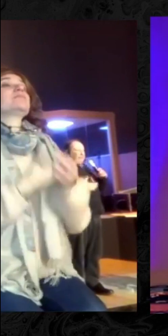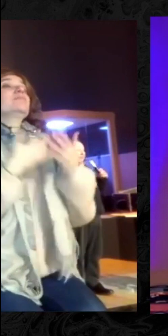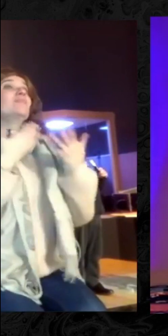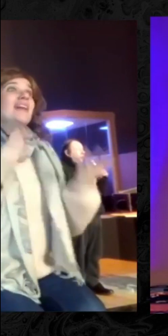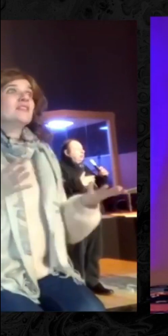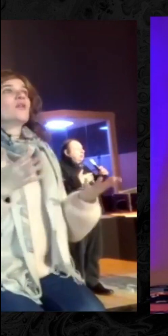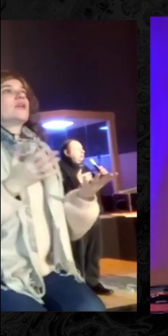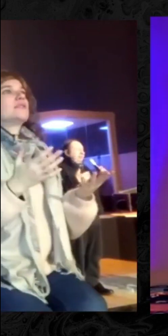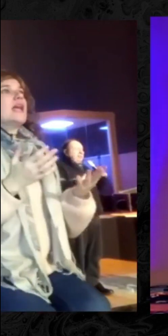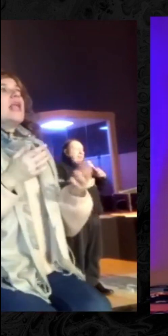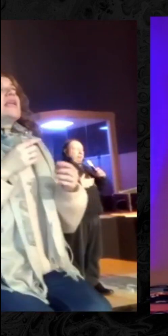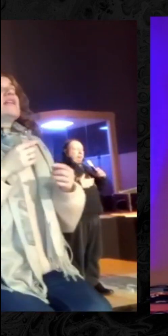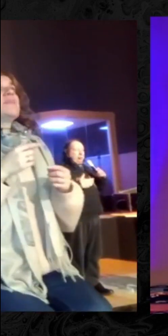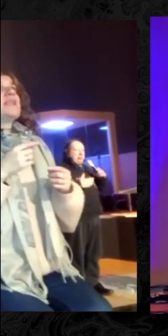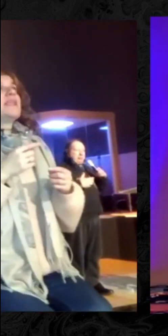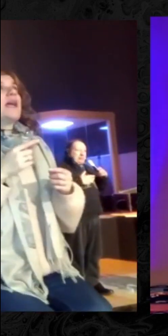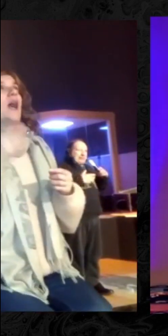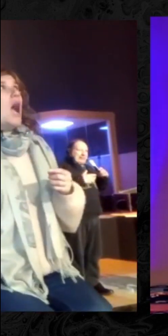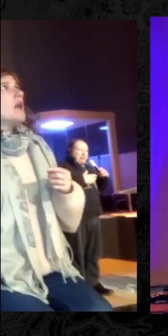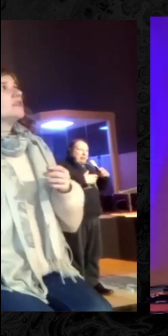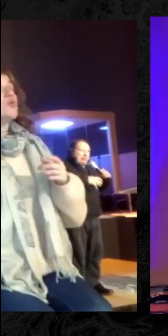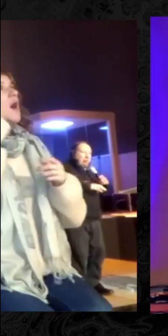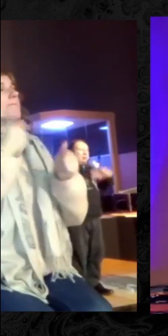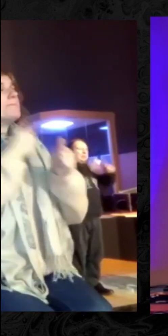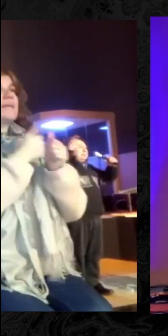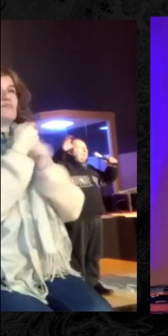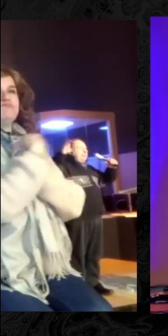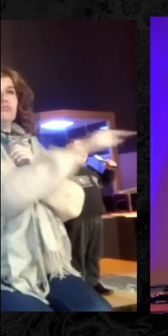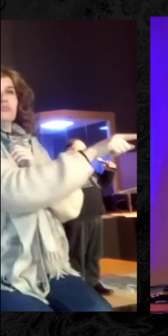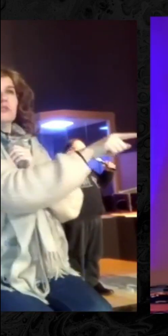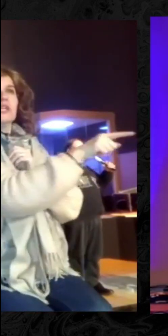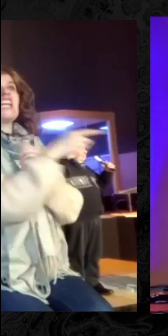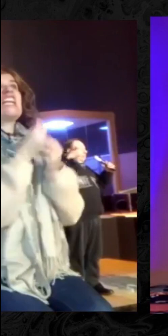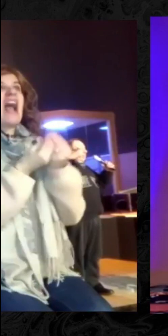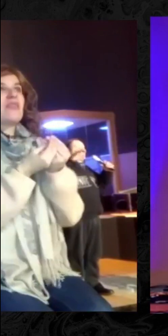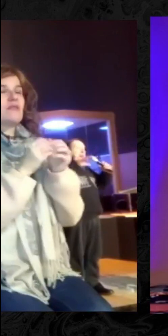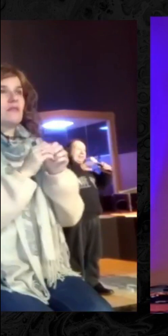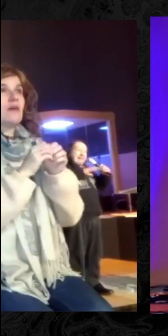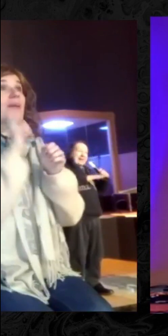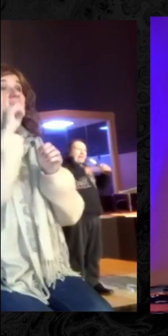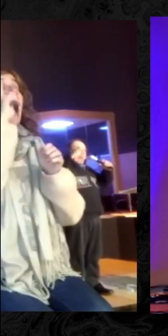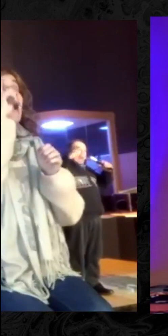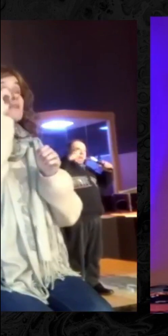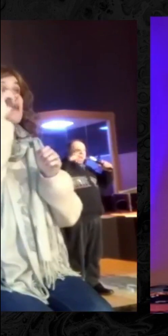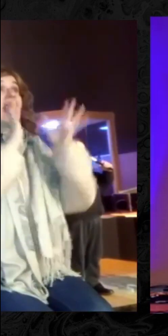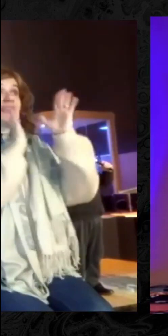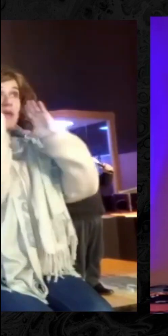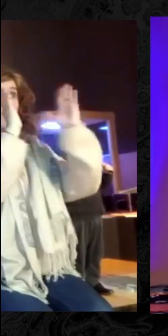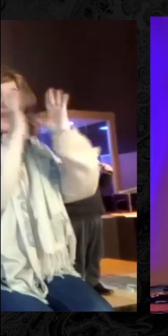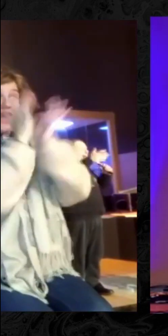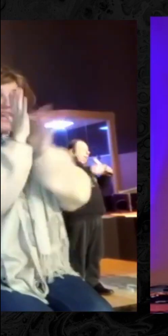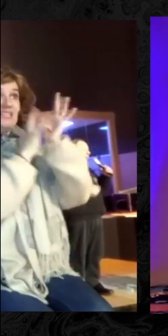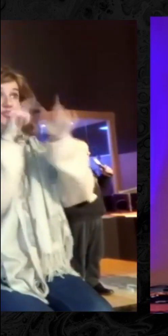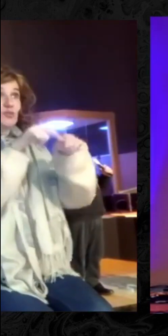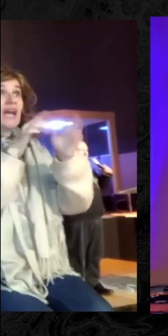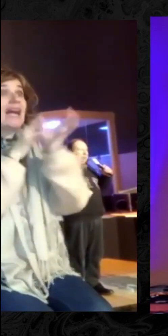una persecución esa persecución qué es lo que hizo se expandieron y por donde quiera que fueron llevaron